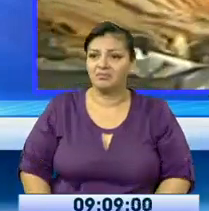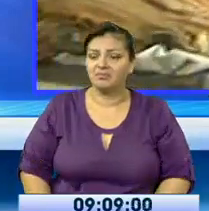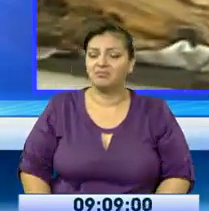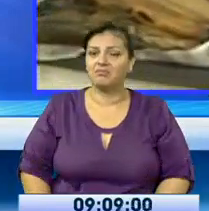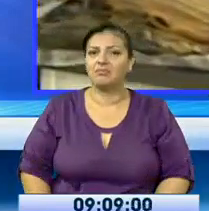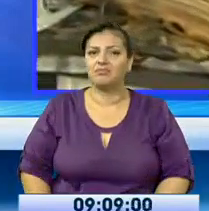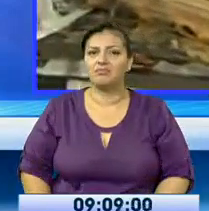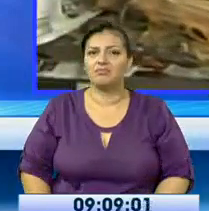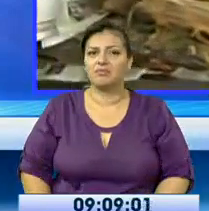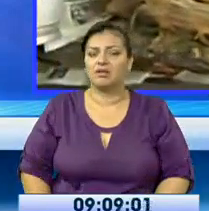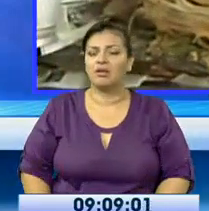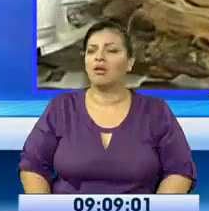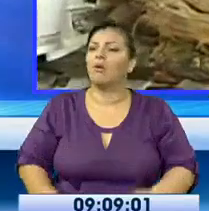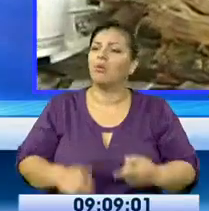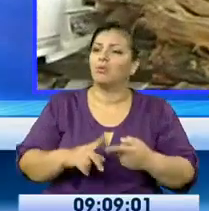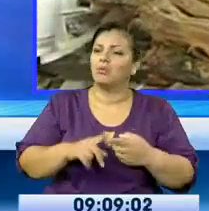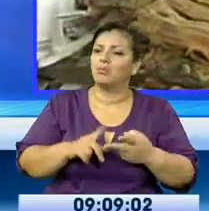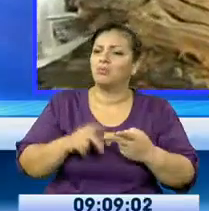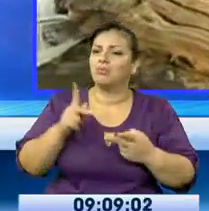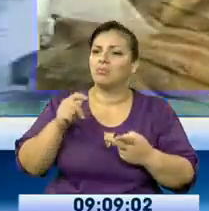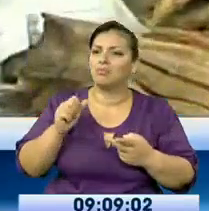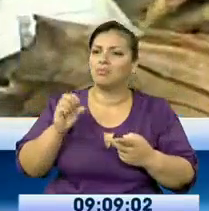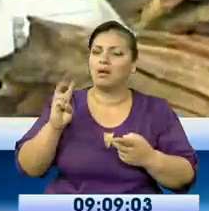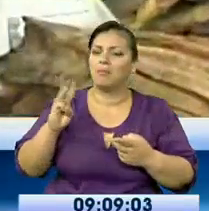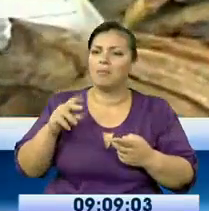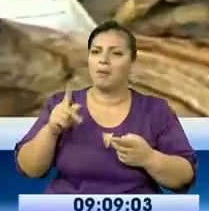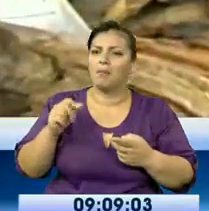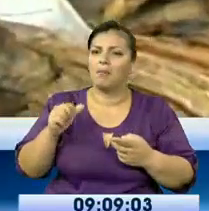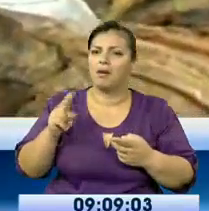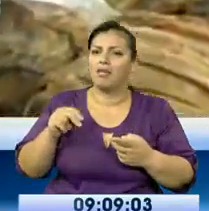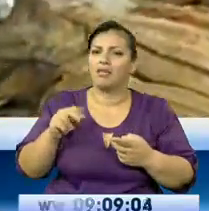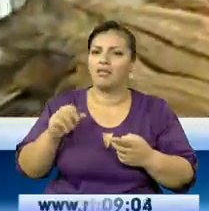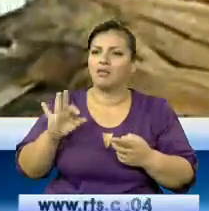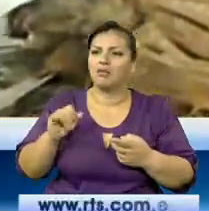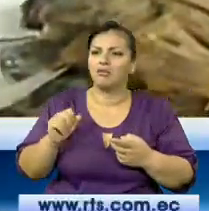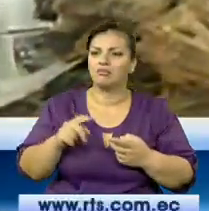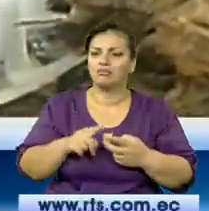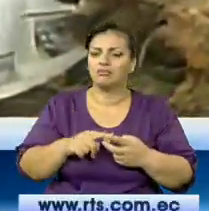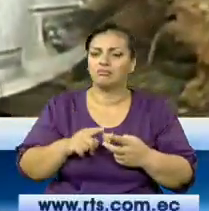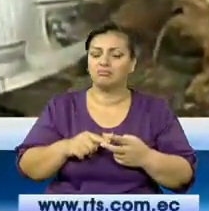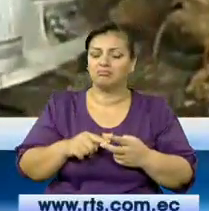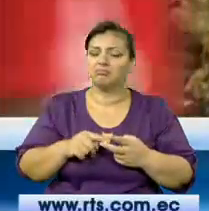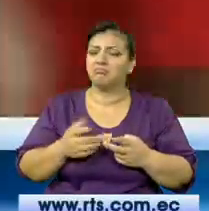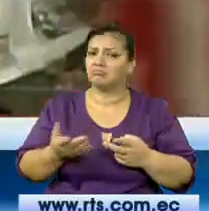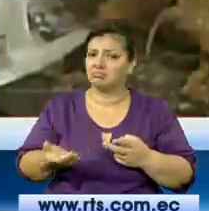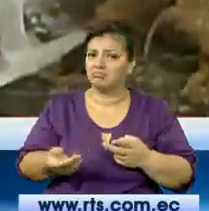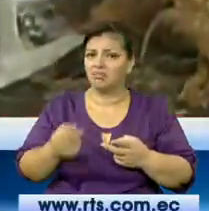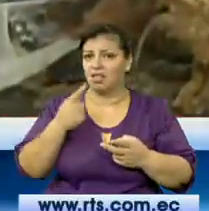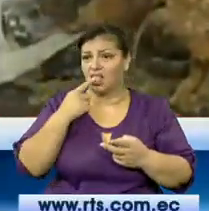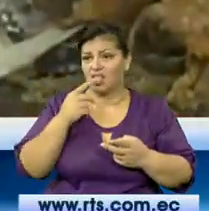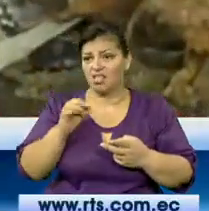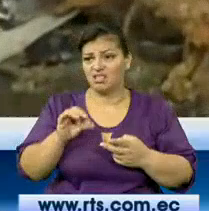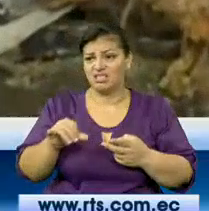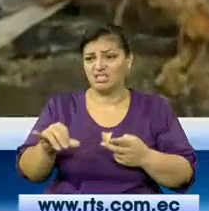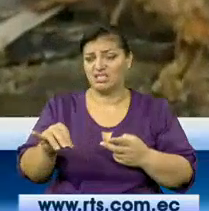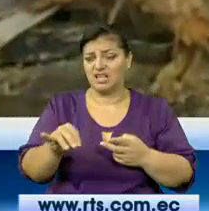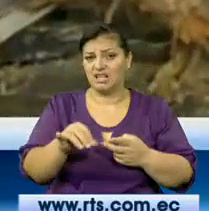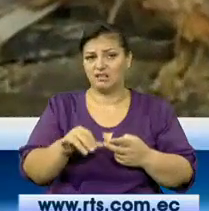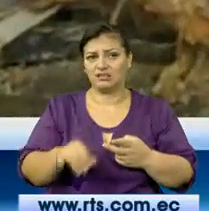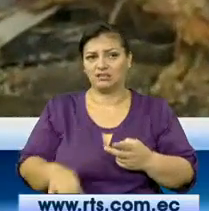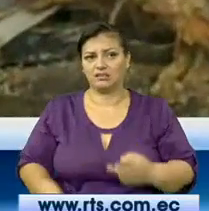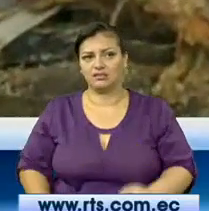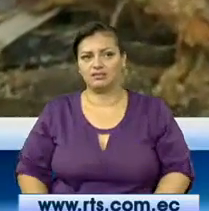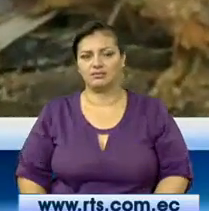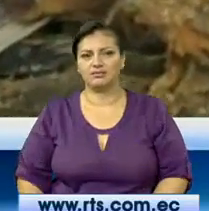ejemplo pano es un pescado de río que es muy rico claro el pano Lo que pasa que el pámpano es un poquito